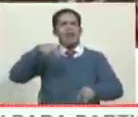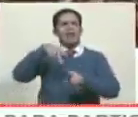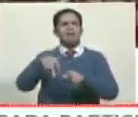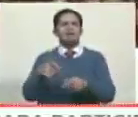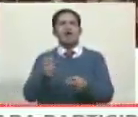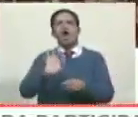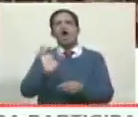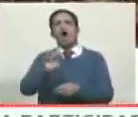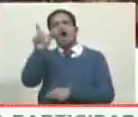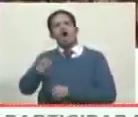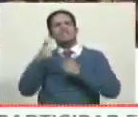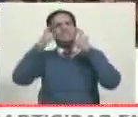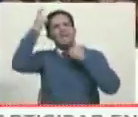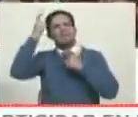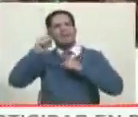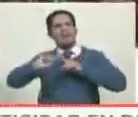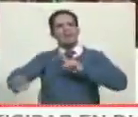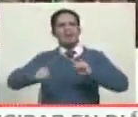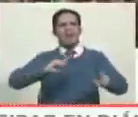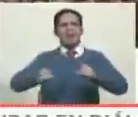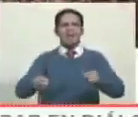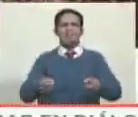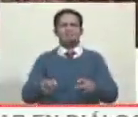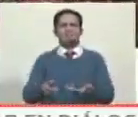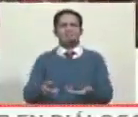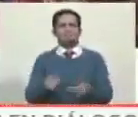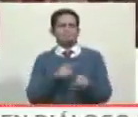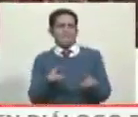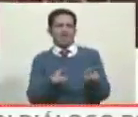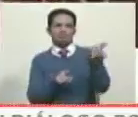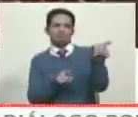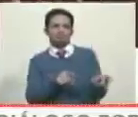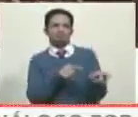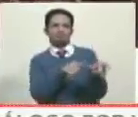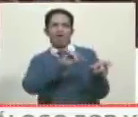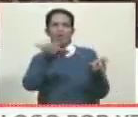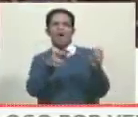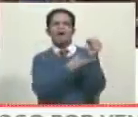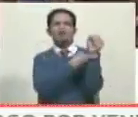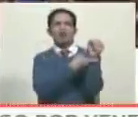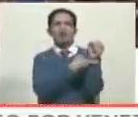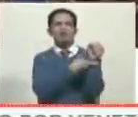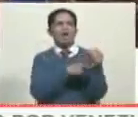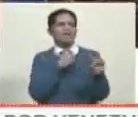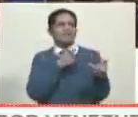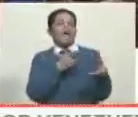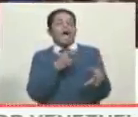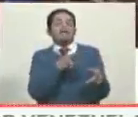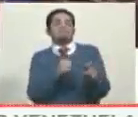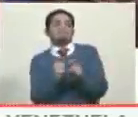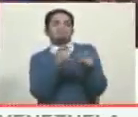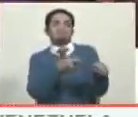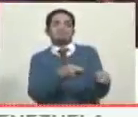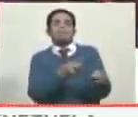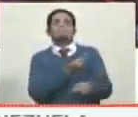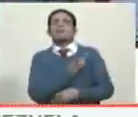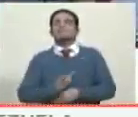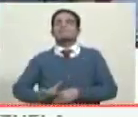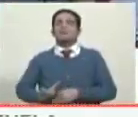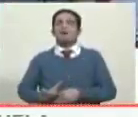hongo chávez y resulta que el autoproclamado que tienen ellos es presidente según ellos de dos poderes